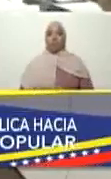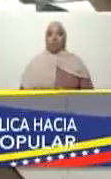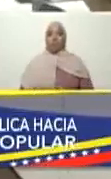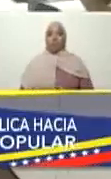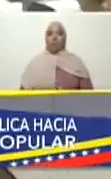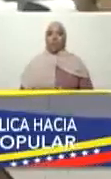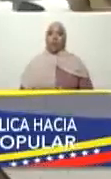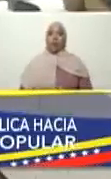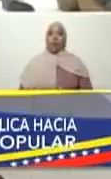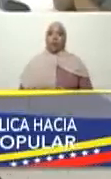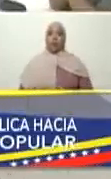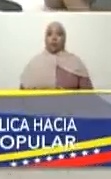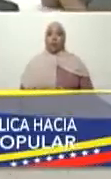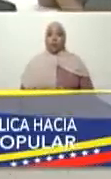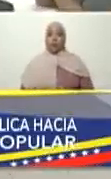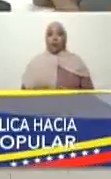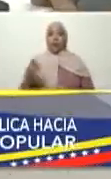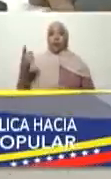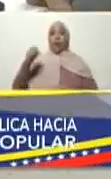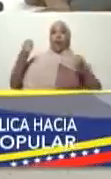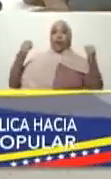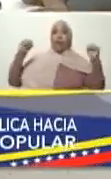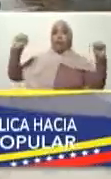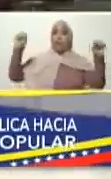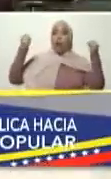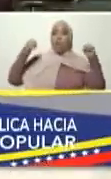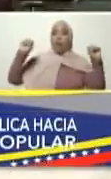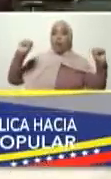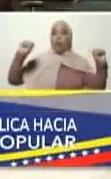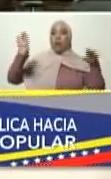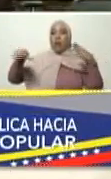Ir de la práctica a la teoría.